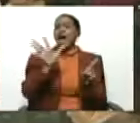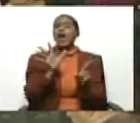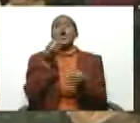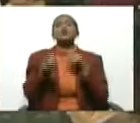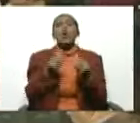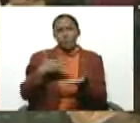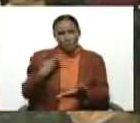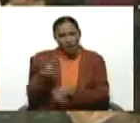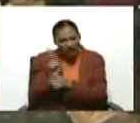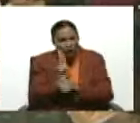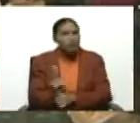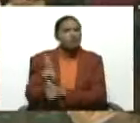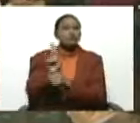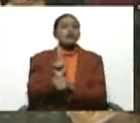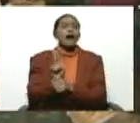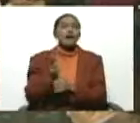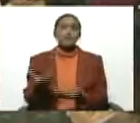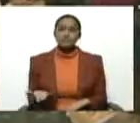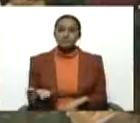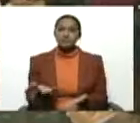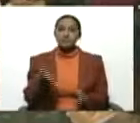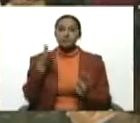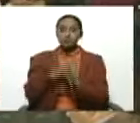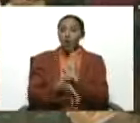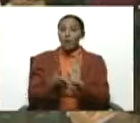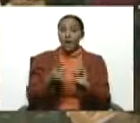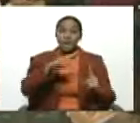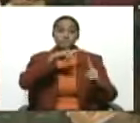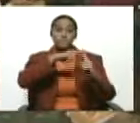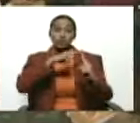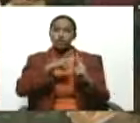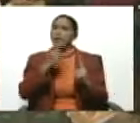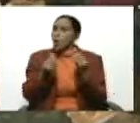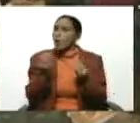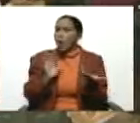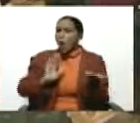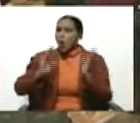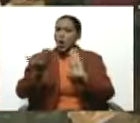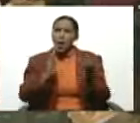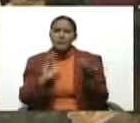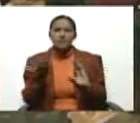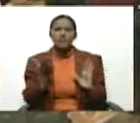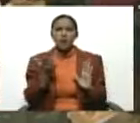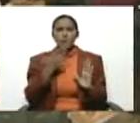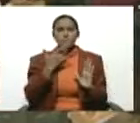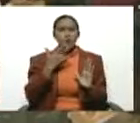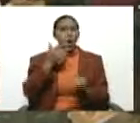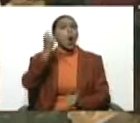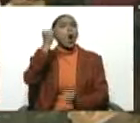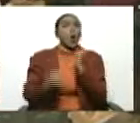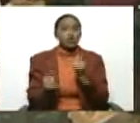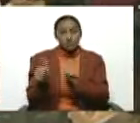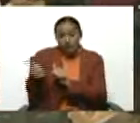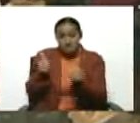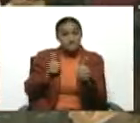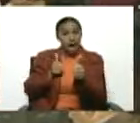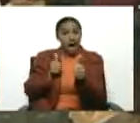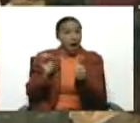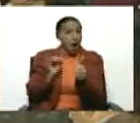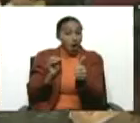utilizar estas esto una ventaja comparativo y la ventaja del que llega último para asegurarse que